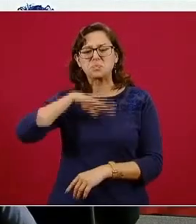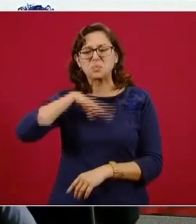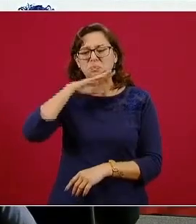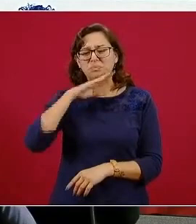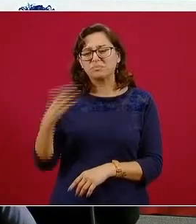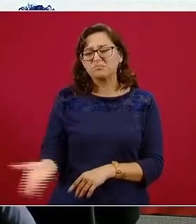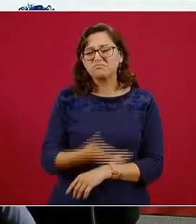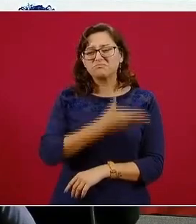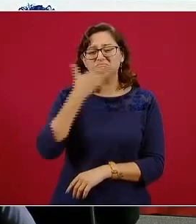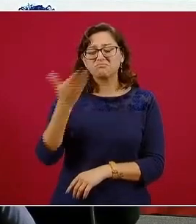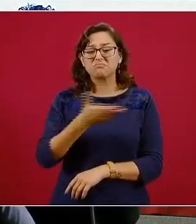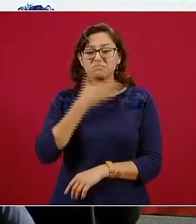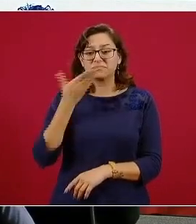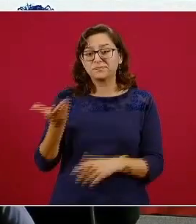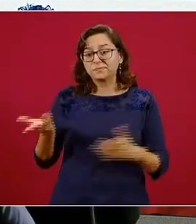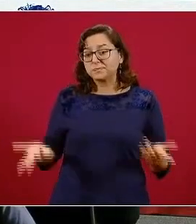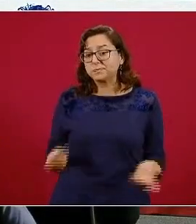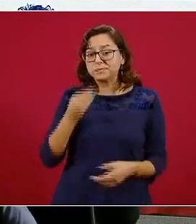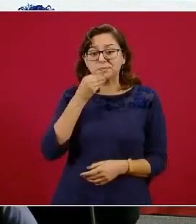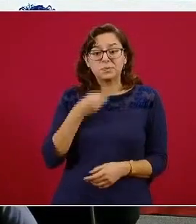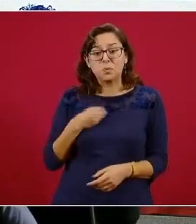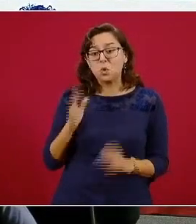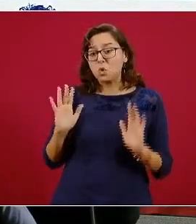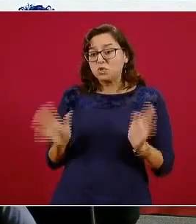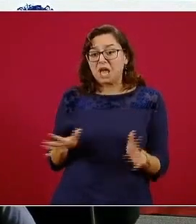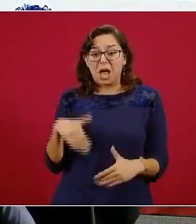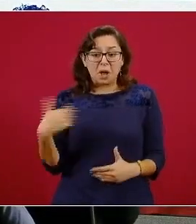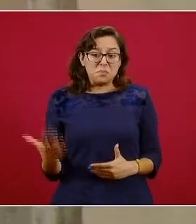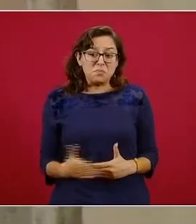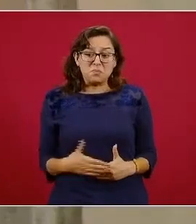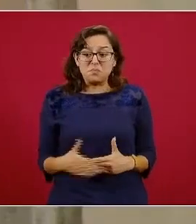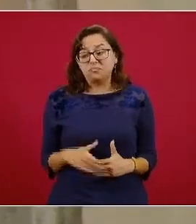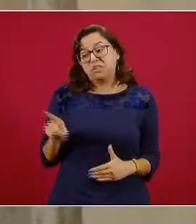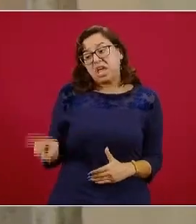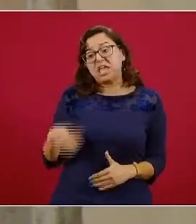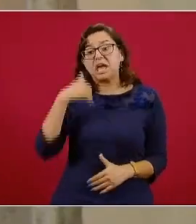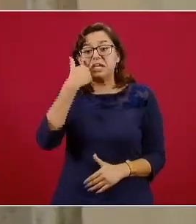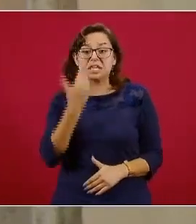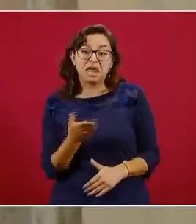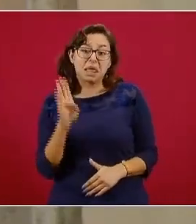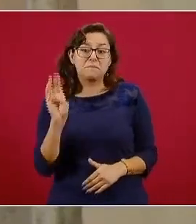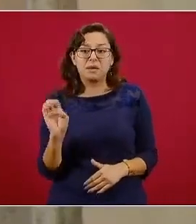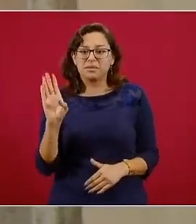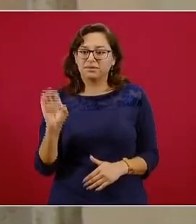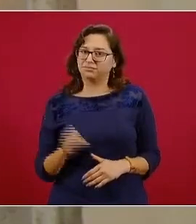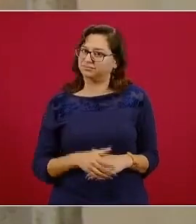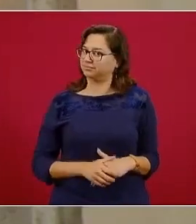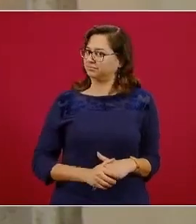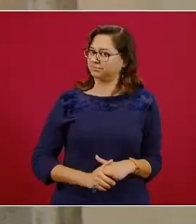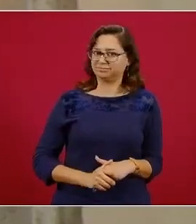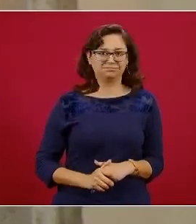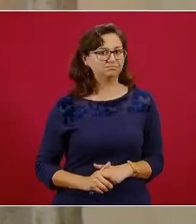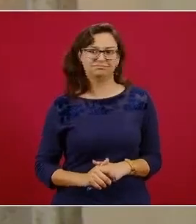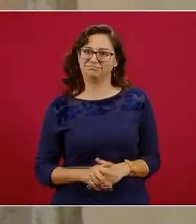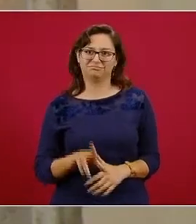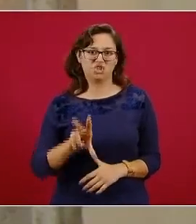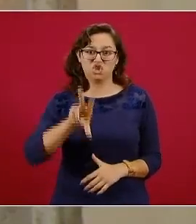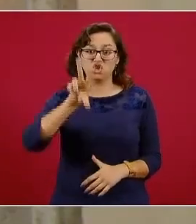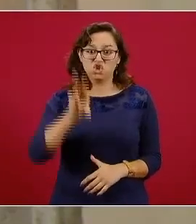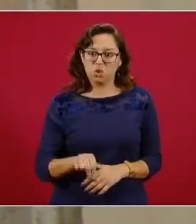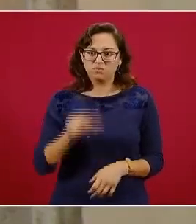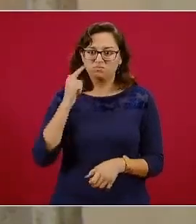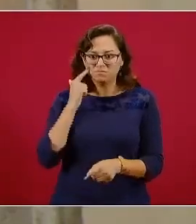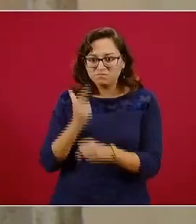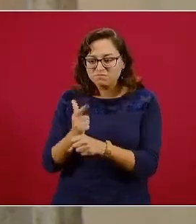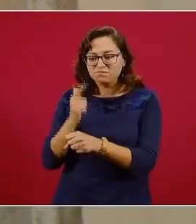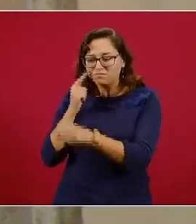una maternidad que es deseada, una maternidad que es buscada, y no es así. El llamado es a identificar que estos